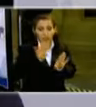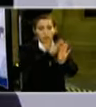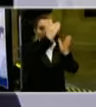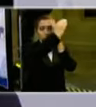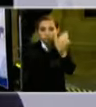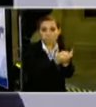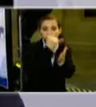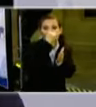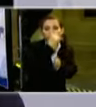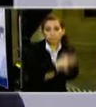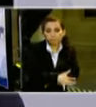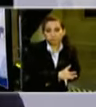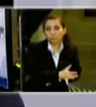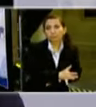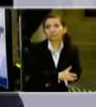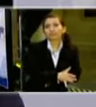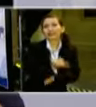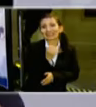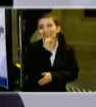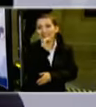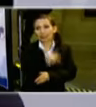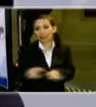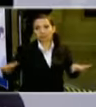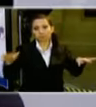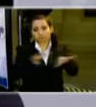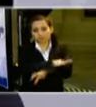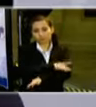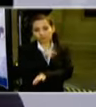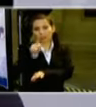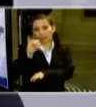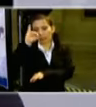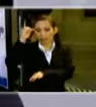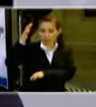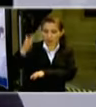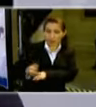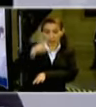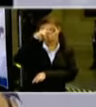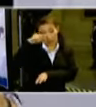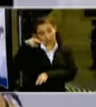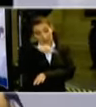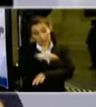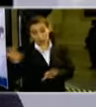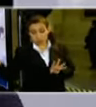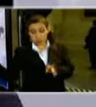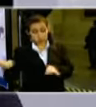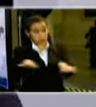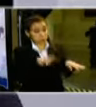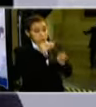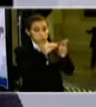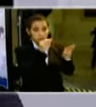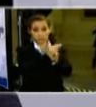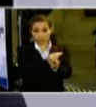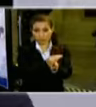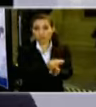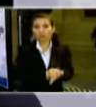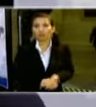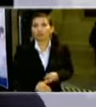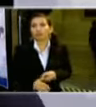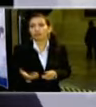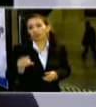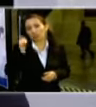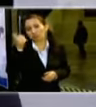la violencia y también modificar la imagen que México tenía en el mundo. Entre